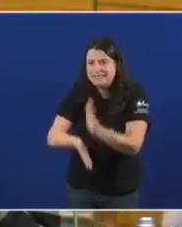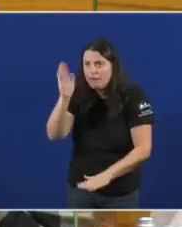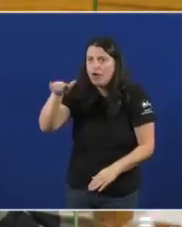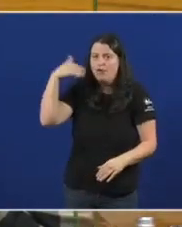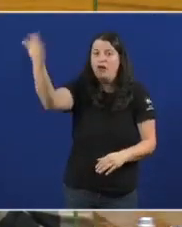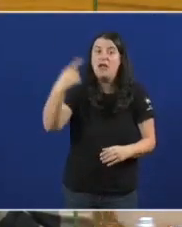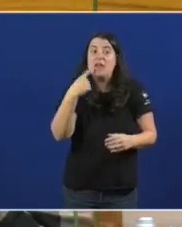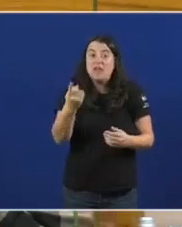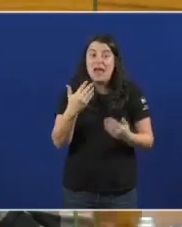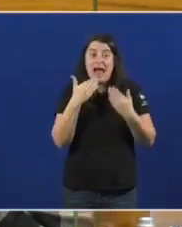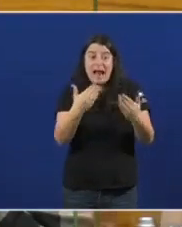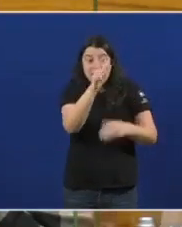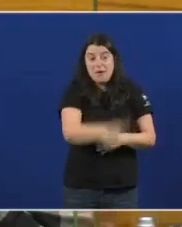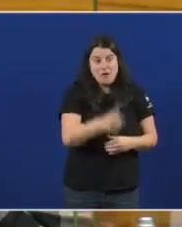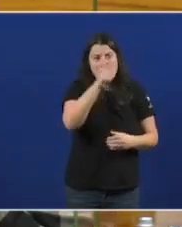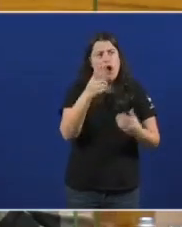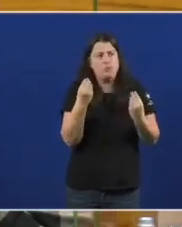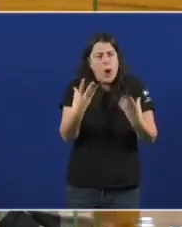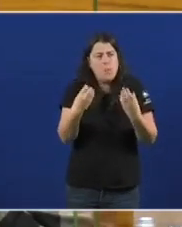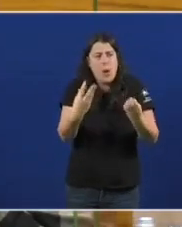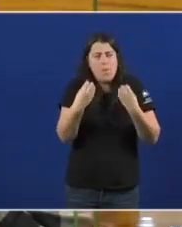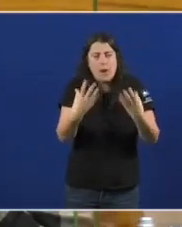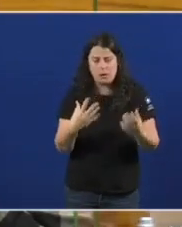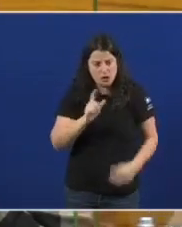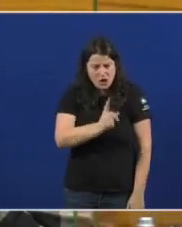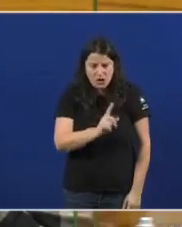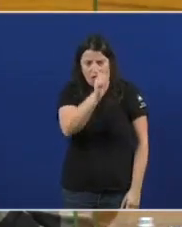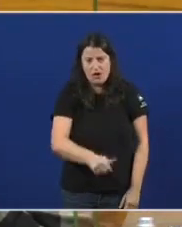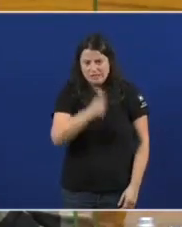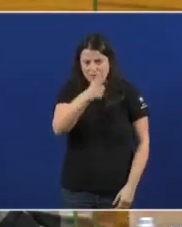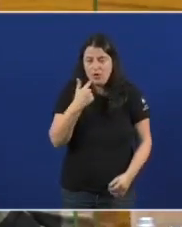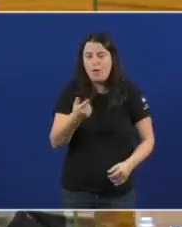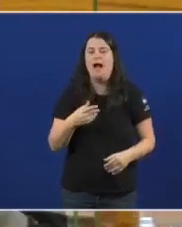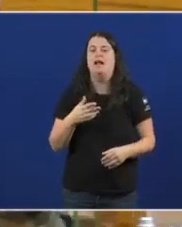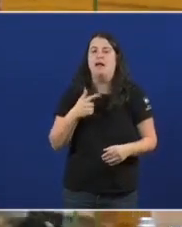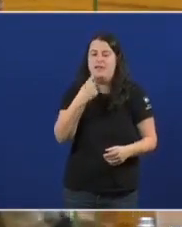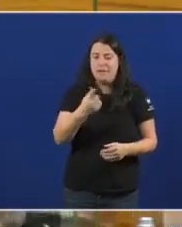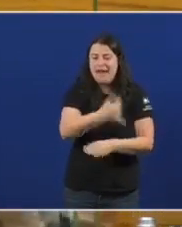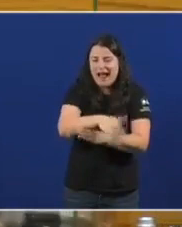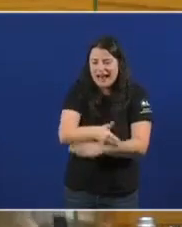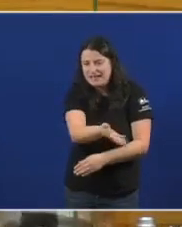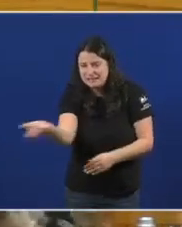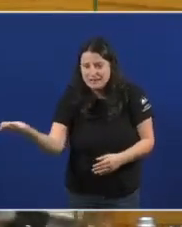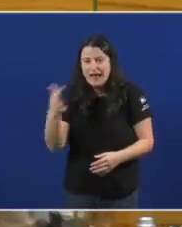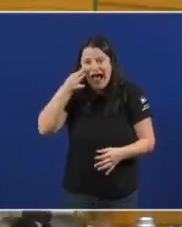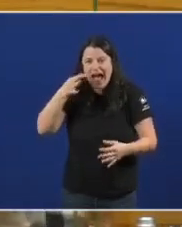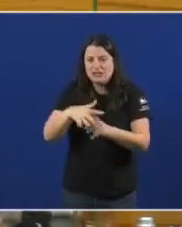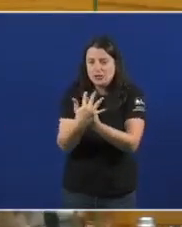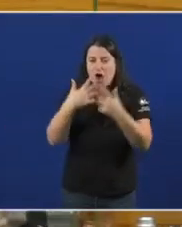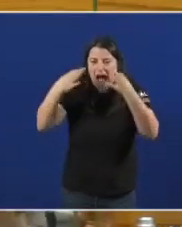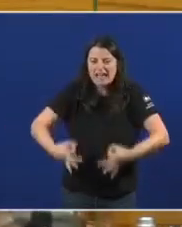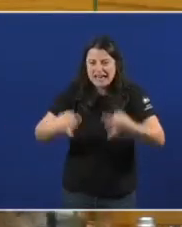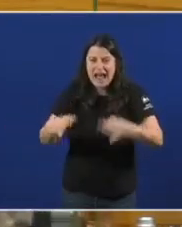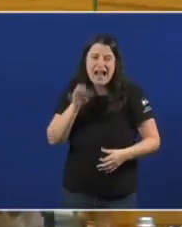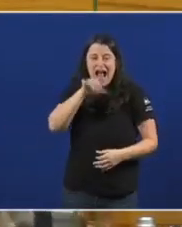que gracias a él todo vai vento en popa. Pois non, señor Feijóo, deixe de pisar moqueta e pise a realidade dos galegos e das galegas que